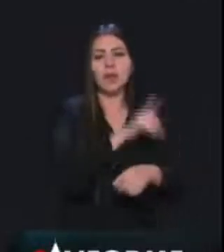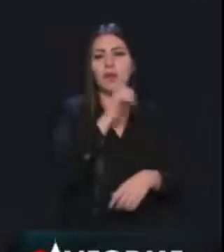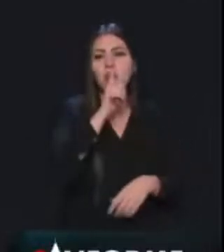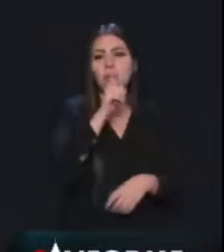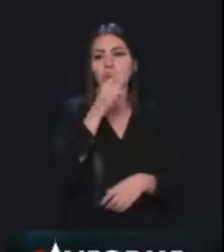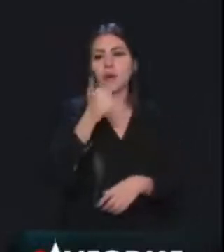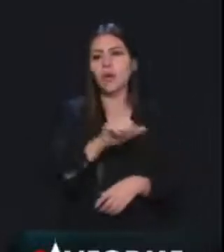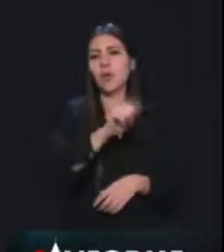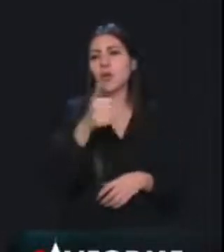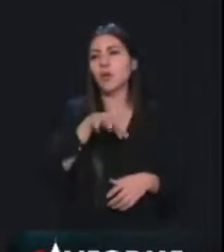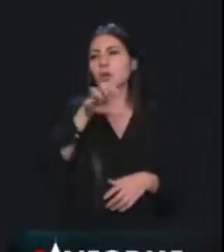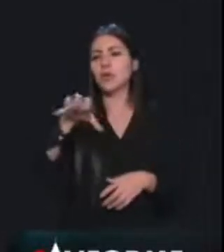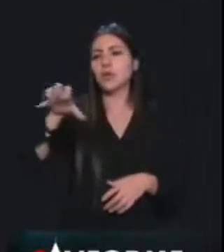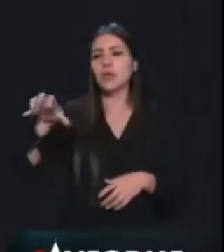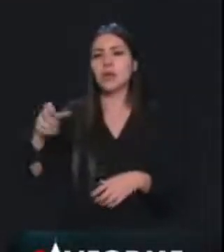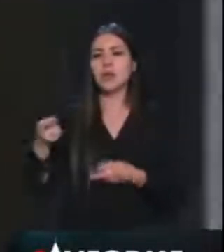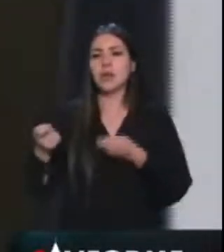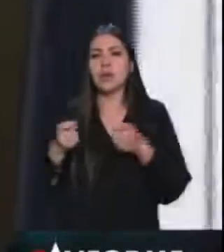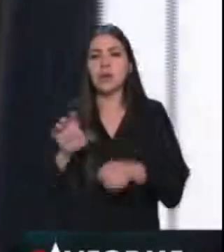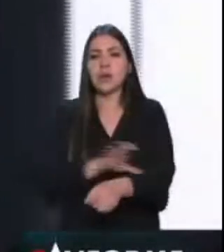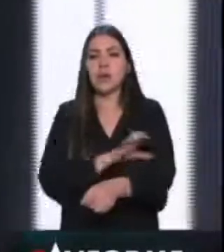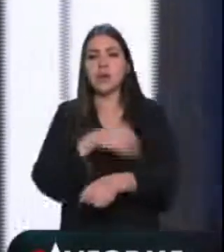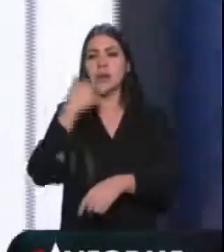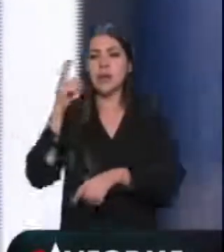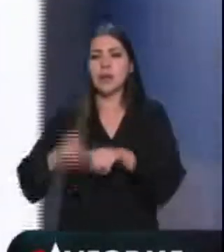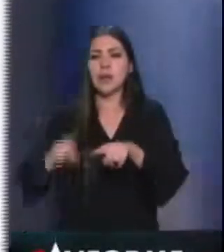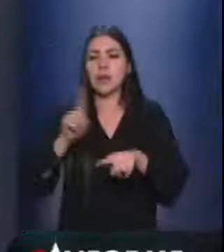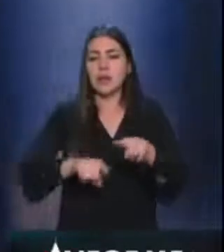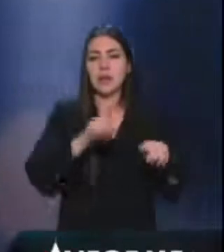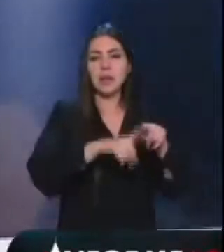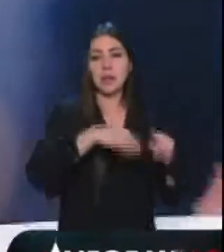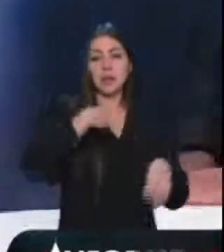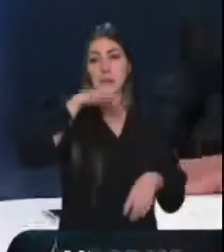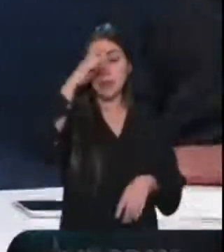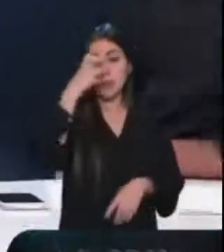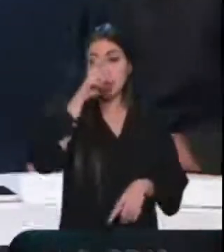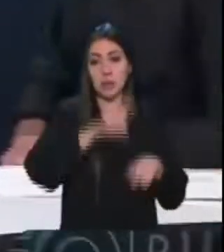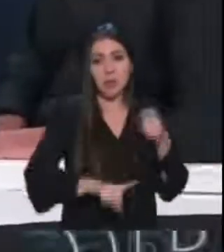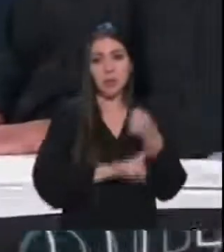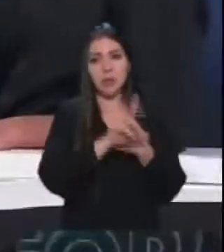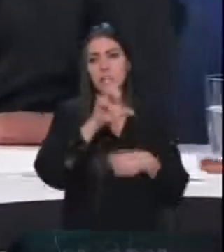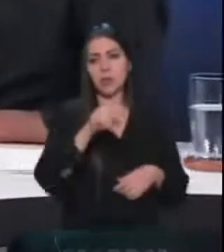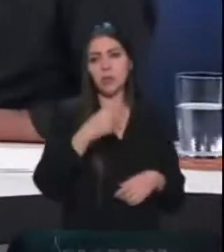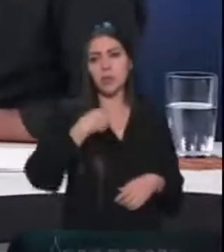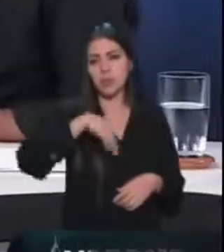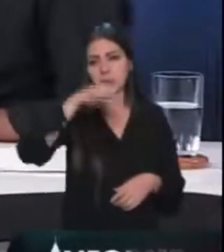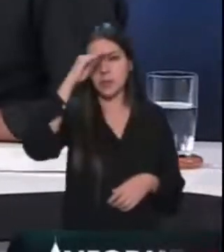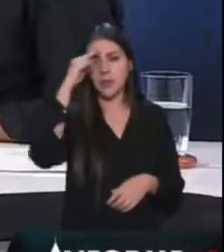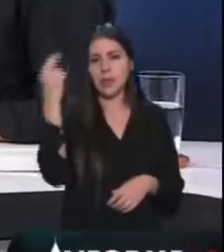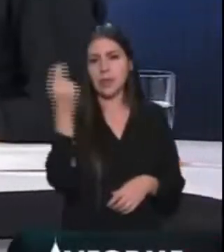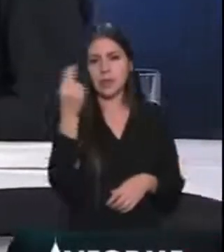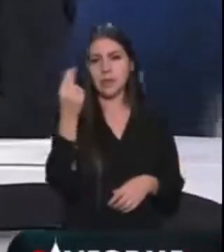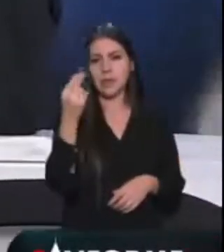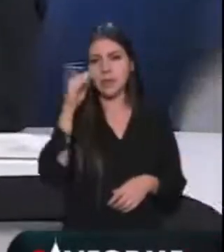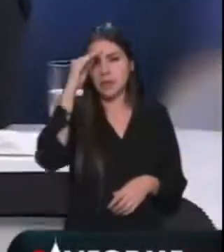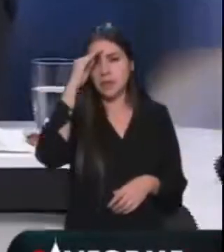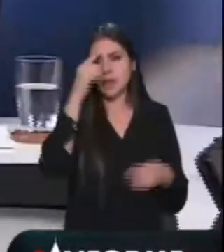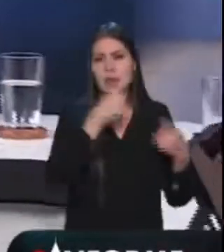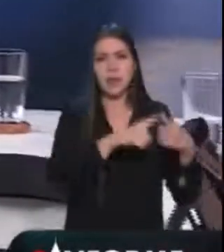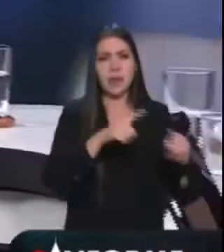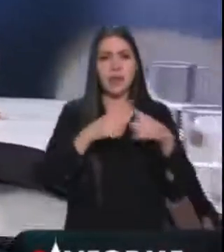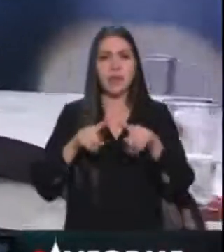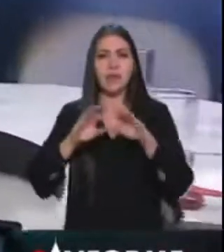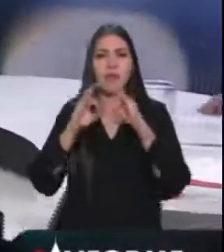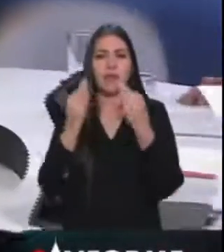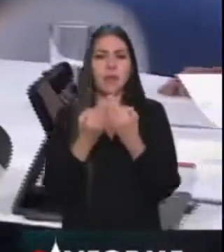no funcionaban bien, me parece que tampoco la solución, eliminarlos, no es la solución. Habría que encontrar los mecanismos para